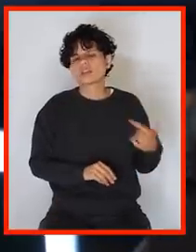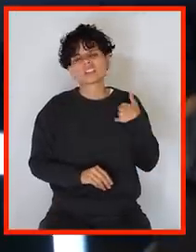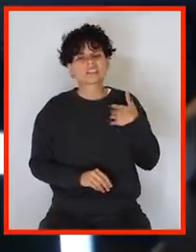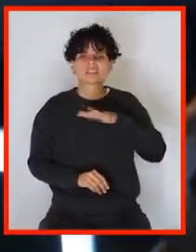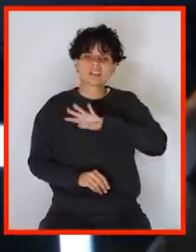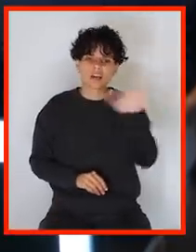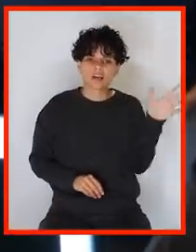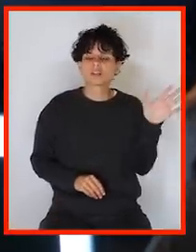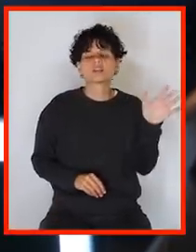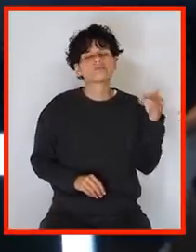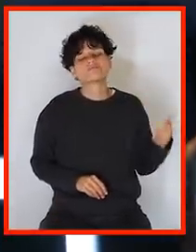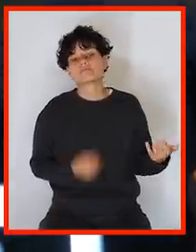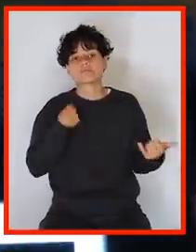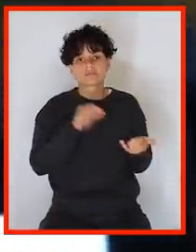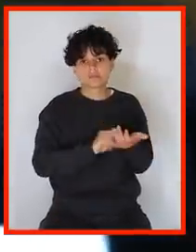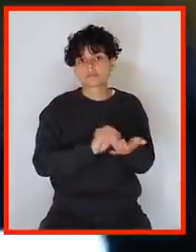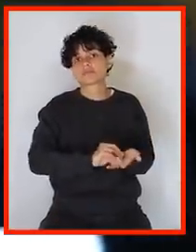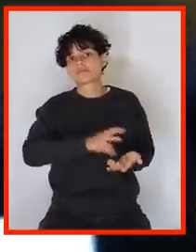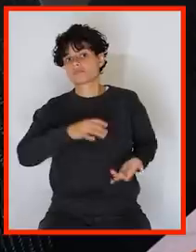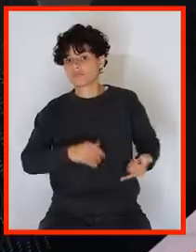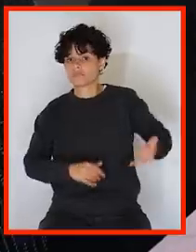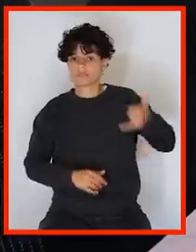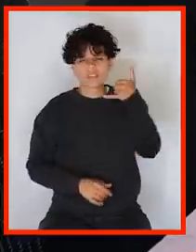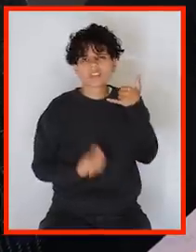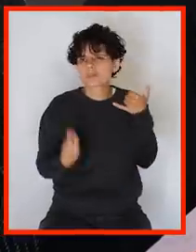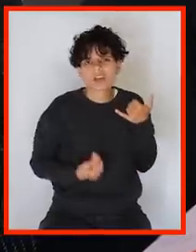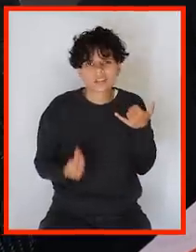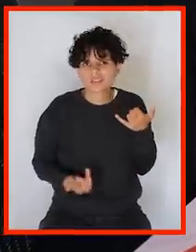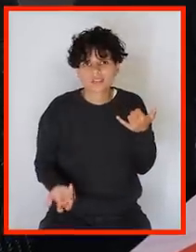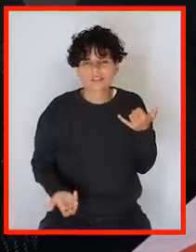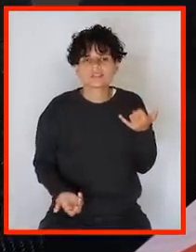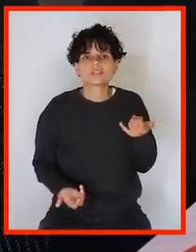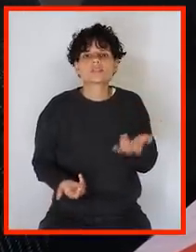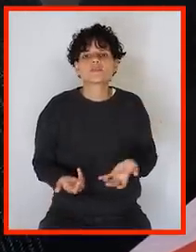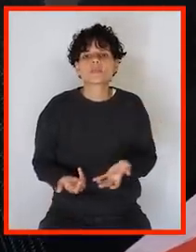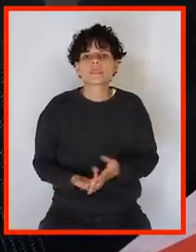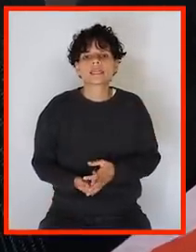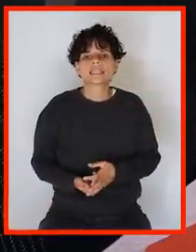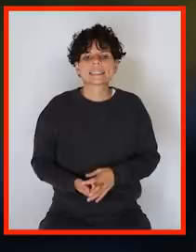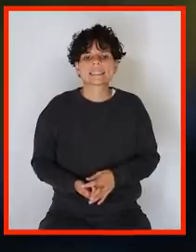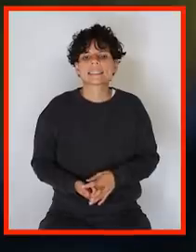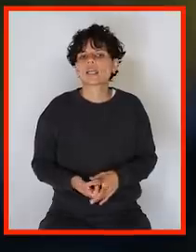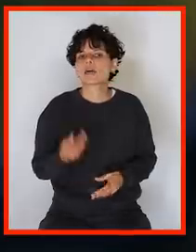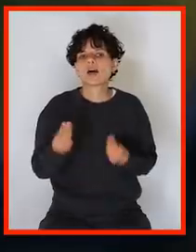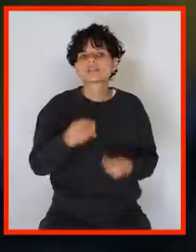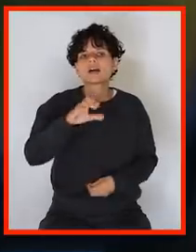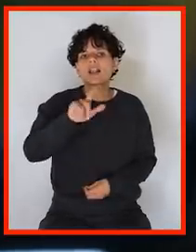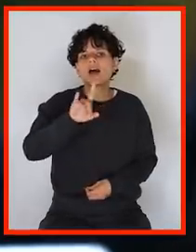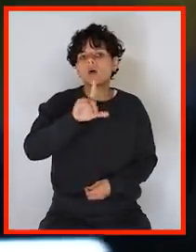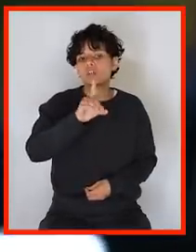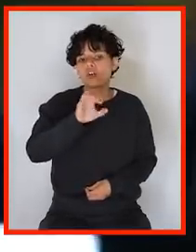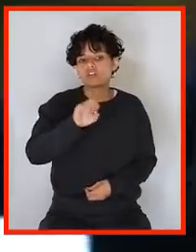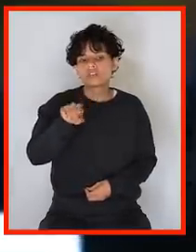repente, puta, en una de esas le contesto, po. ¿Qué pasa, hermano? ¿Qué pasó? No, el